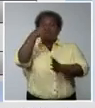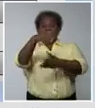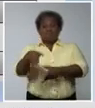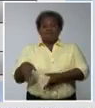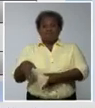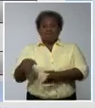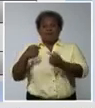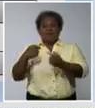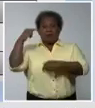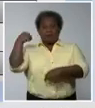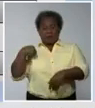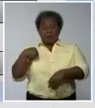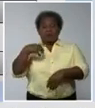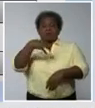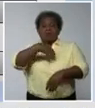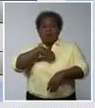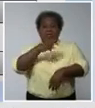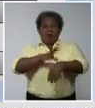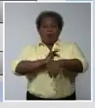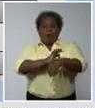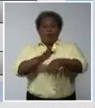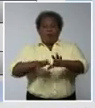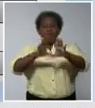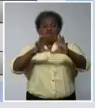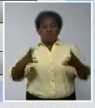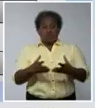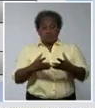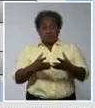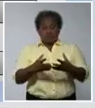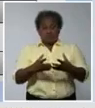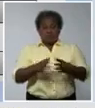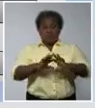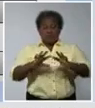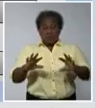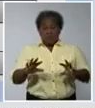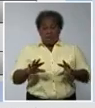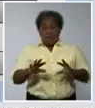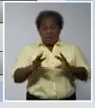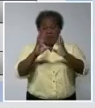la enfermedad en el mundo, pues ya una cifra de